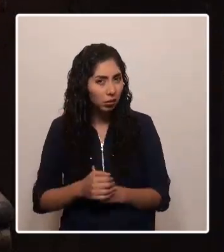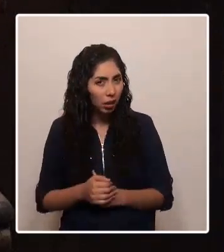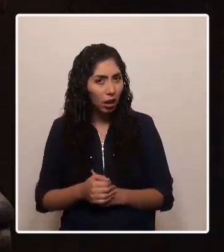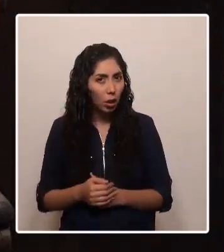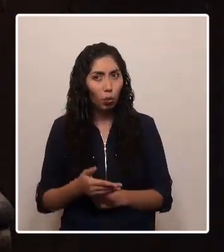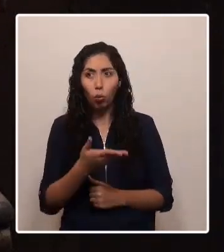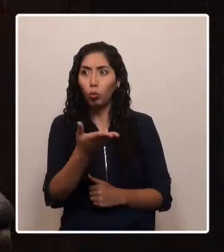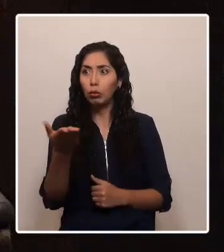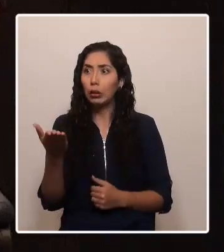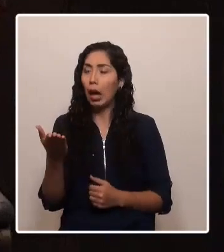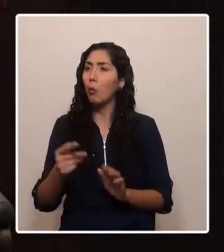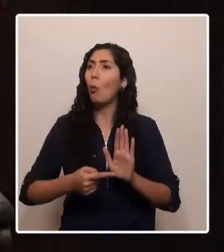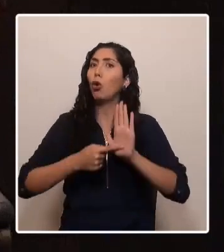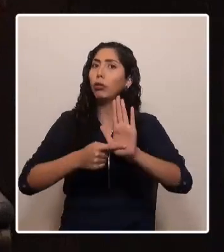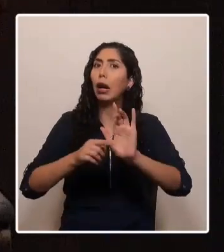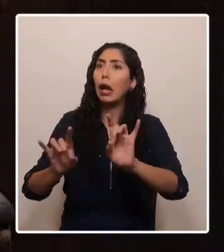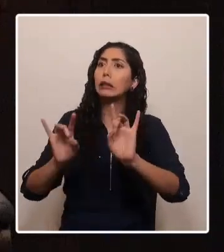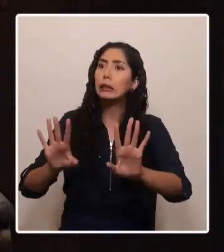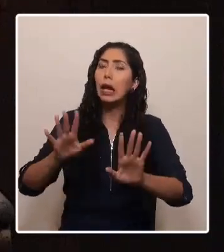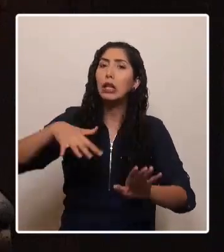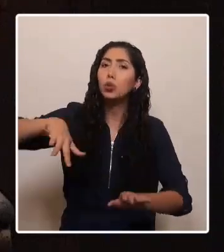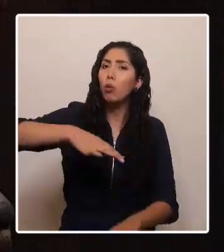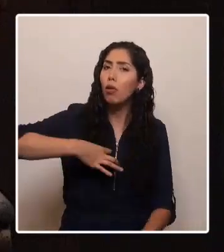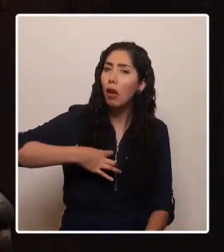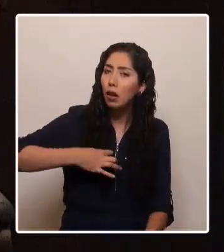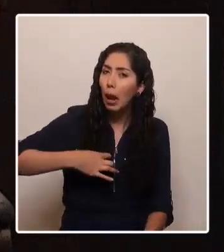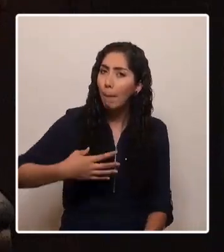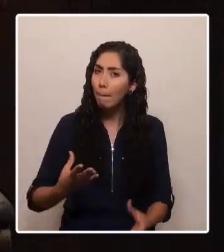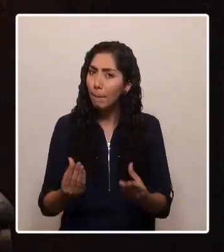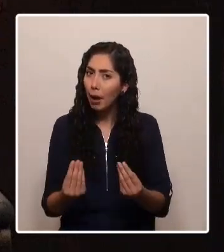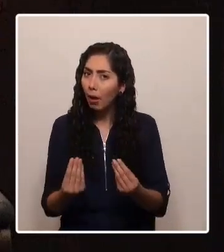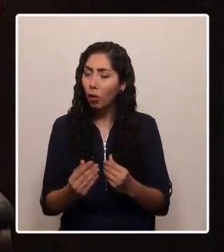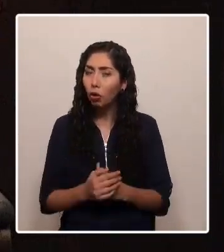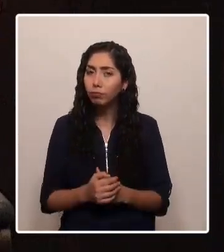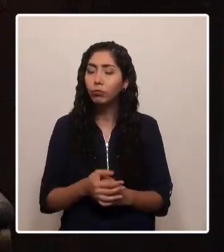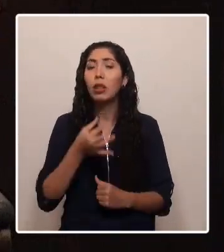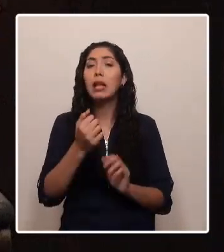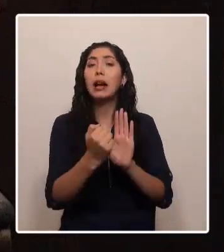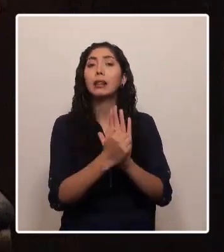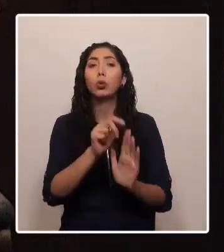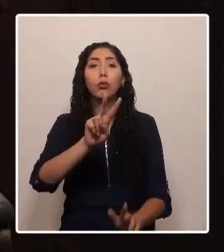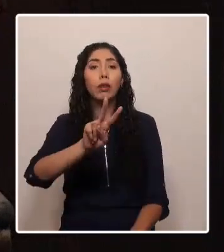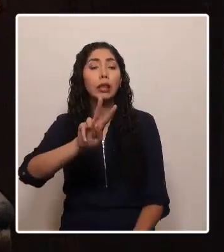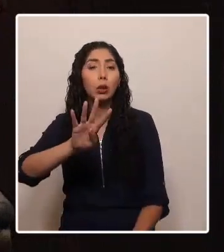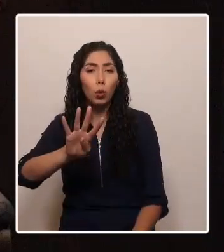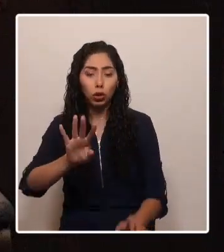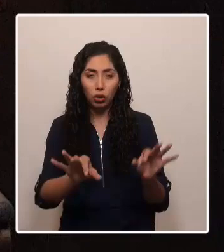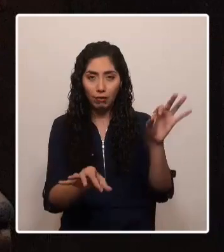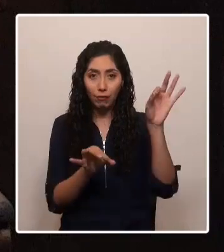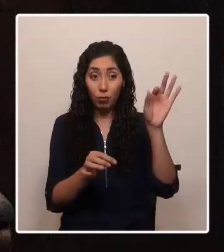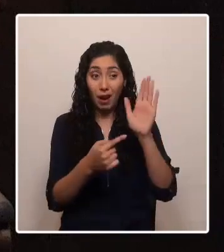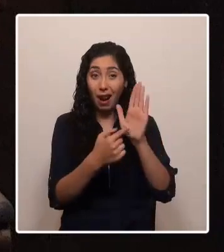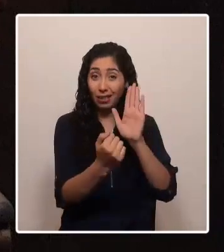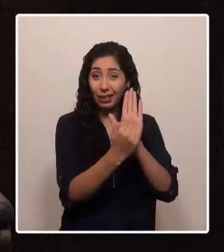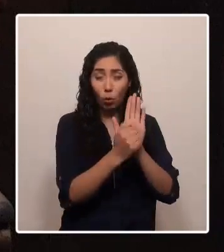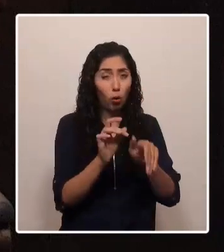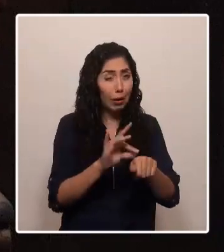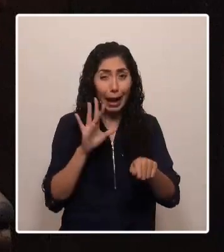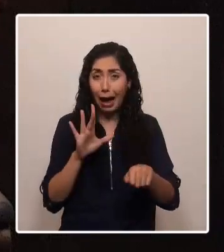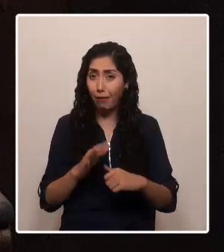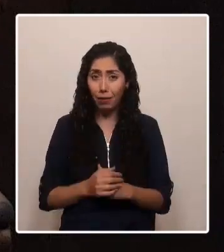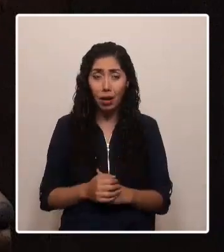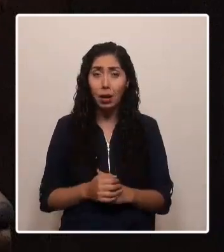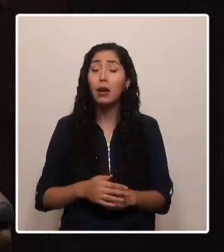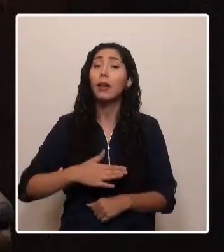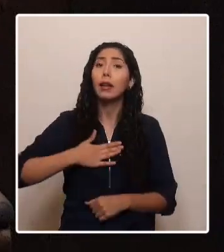ciudadanía? Dicho esto, me referiré al artículo 24 del informe. Este artículo es grave porque pretende que un